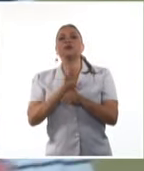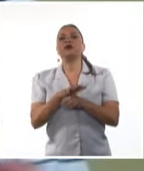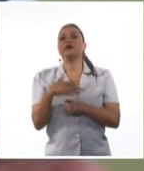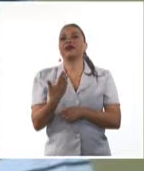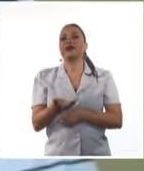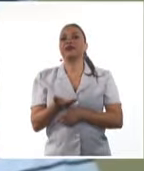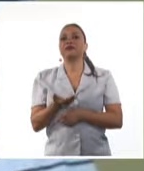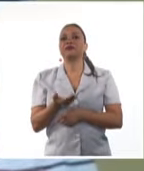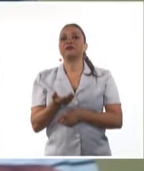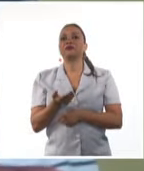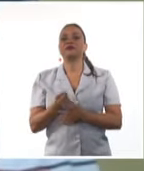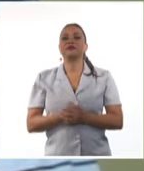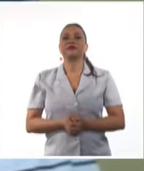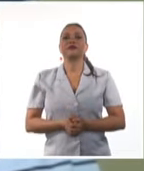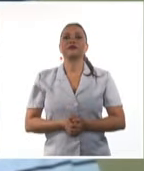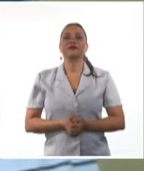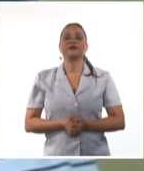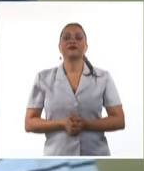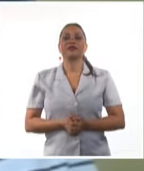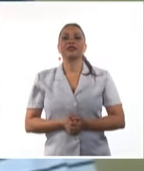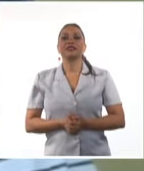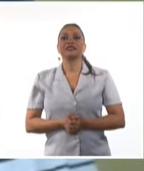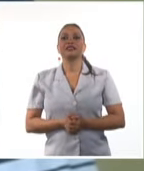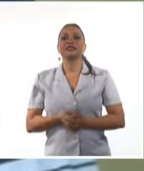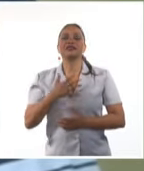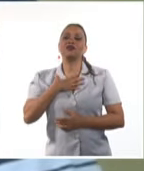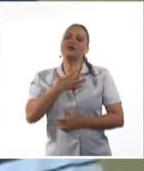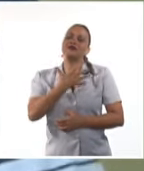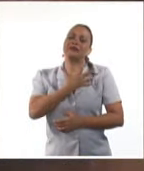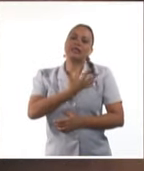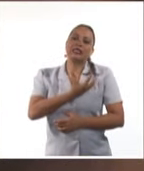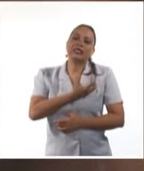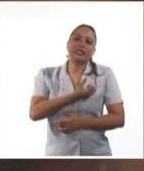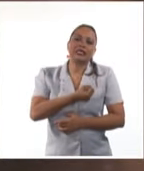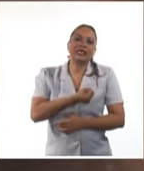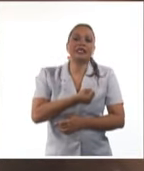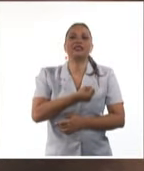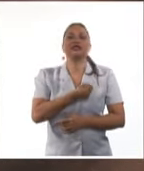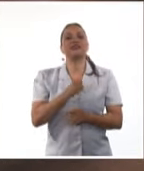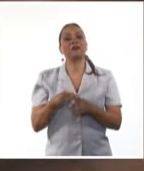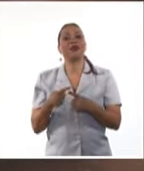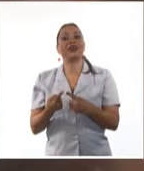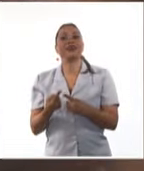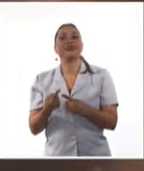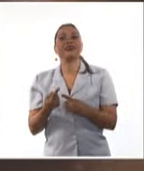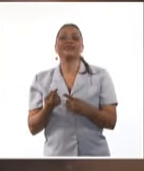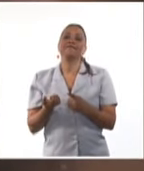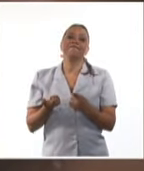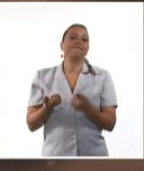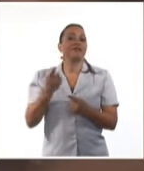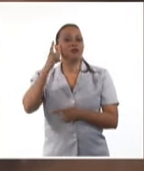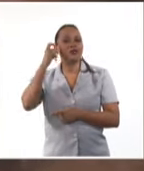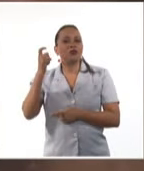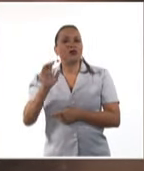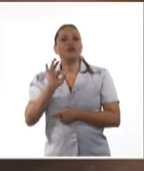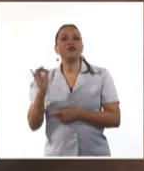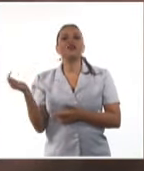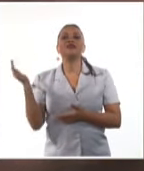y por una cosa a la otra, ya me empieza como una tristeza. Porque tú sabes, el sueño mío es